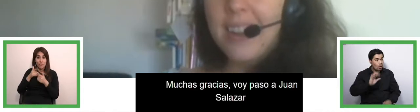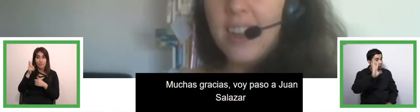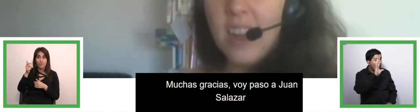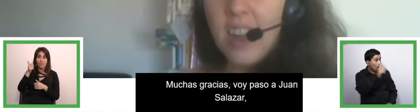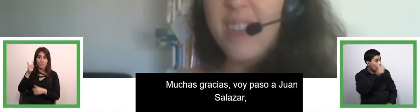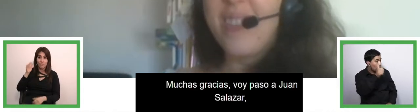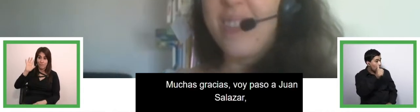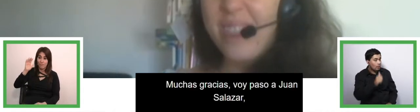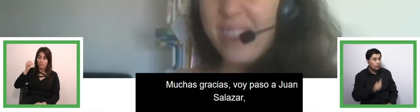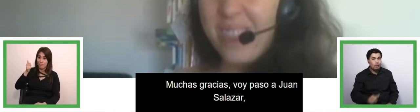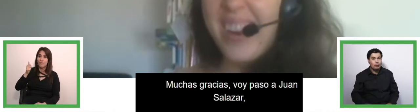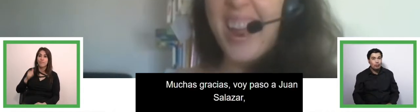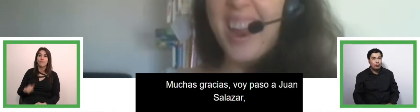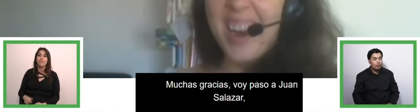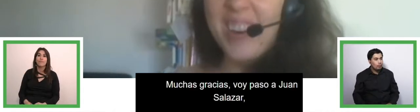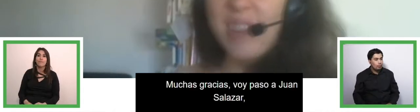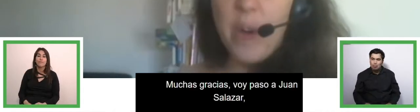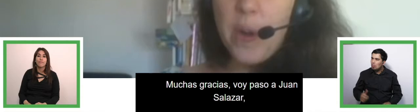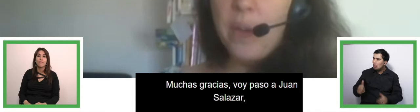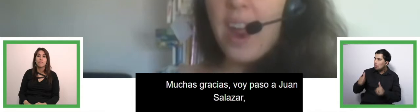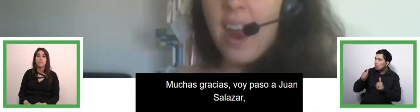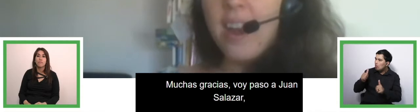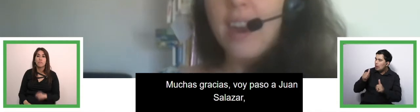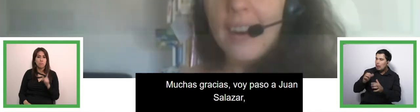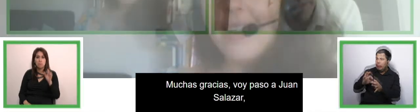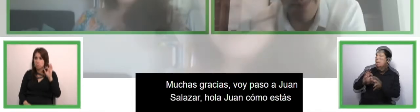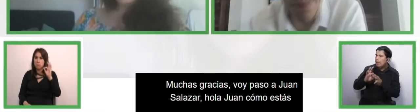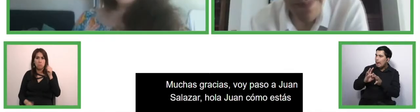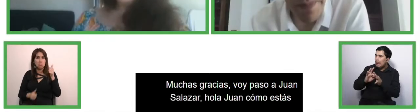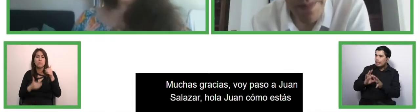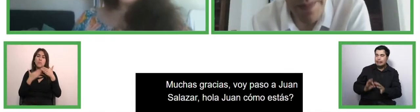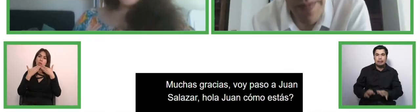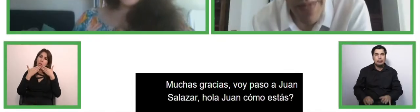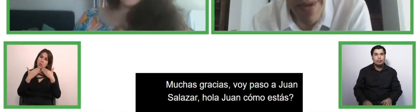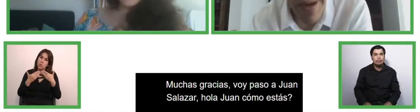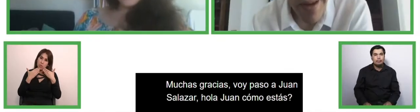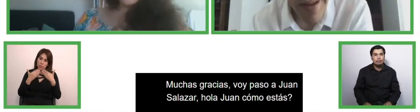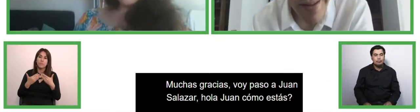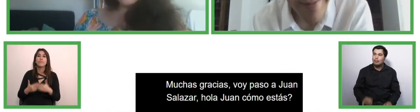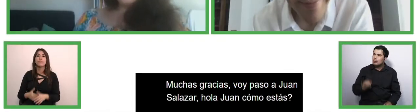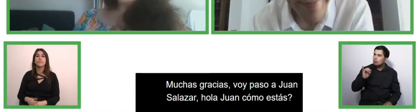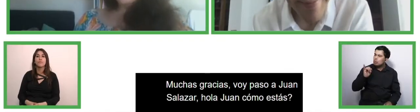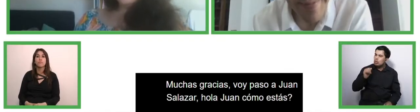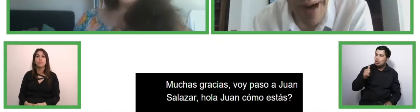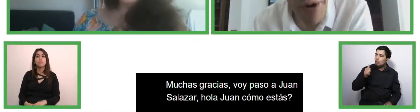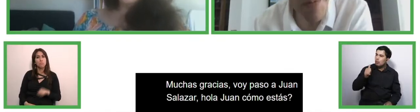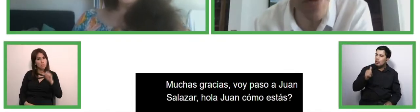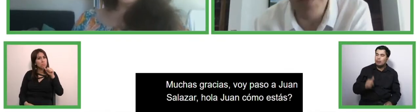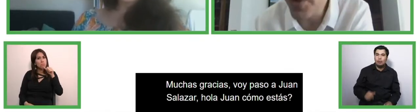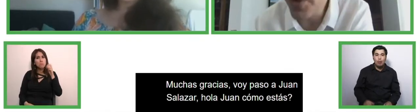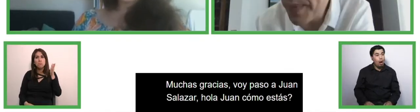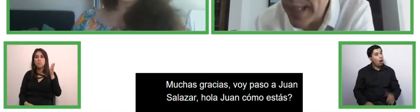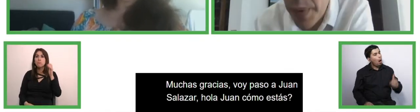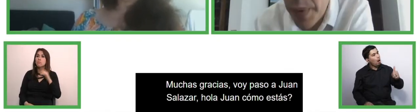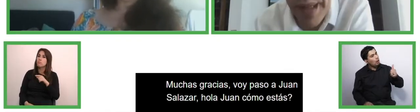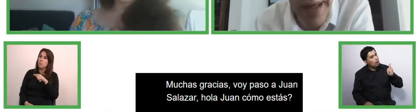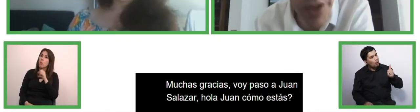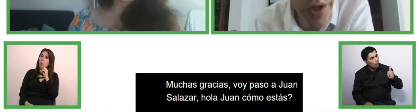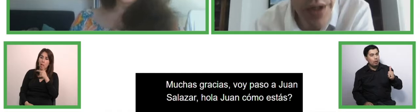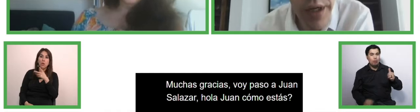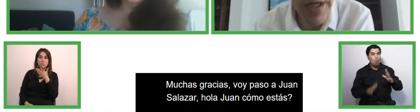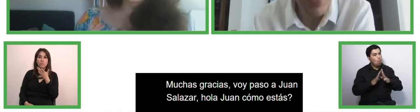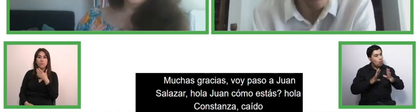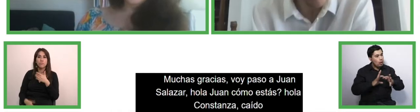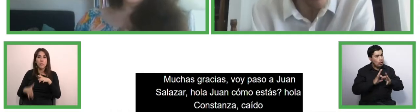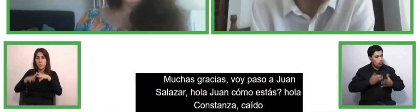ha ido? Bien, muy bien. ¿Oyen bien? Sí. Ah, bueno, pues muchísimas gracias por la